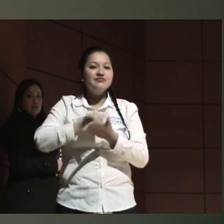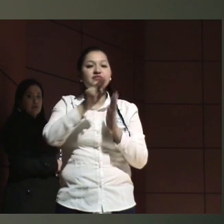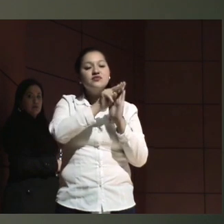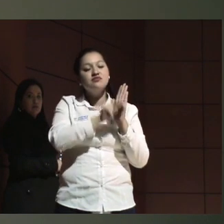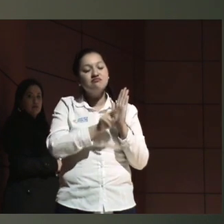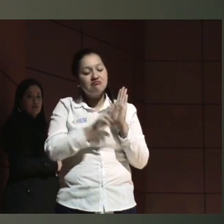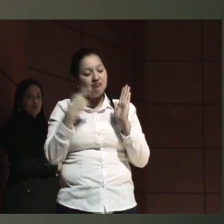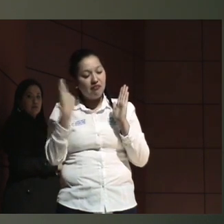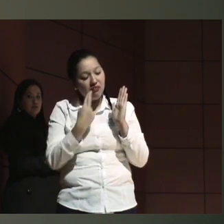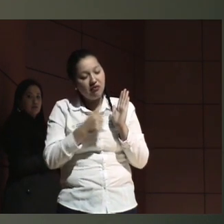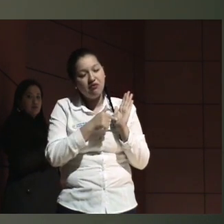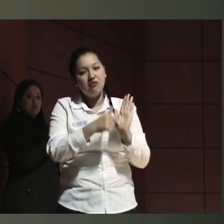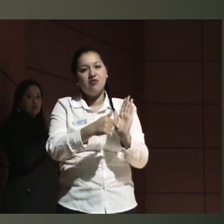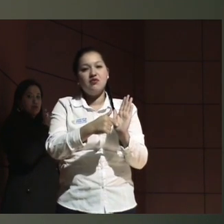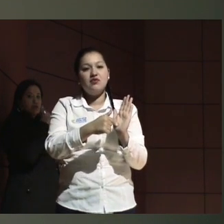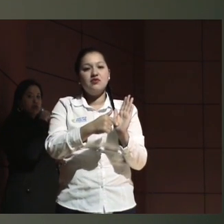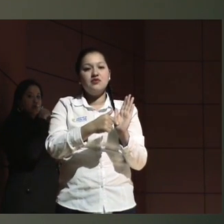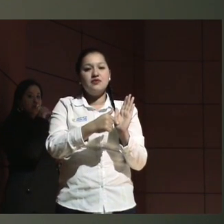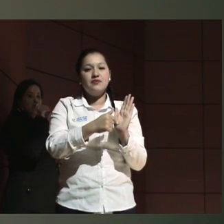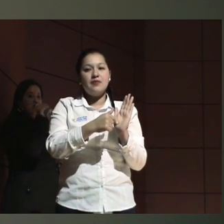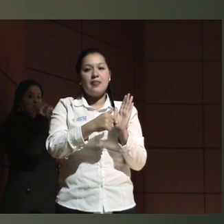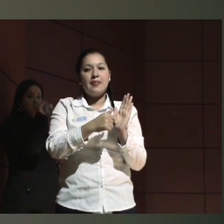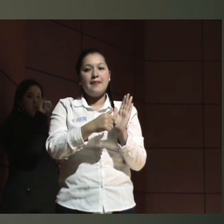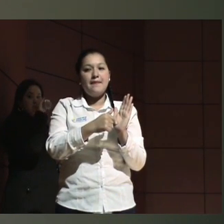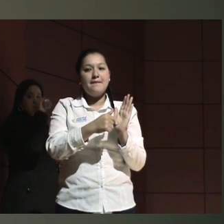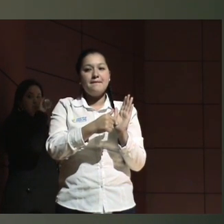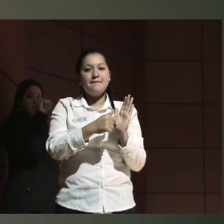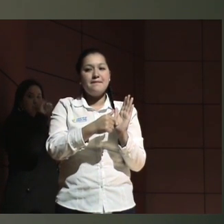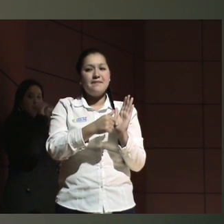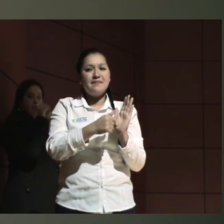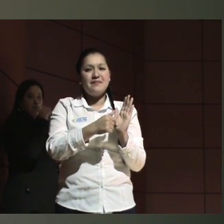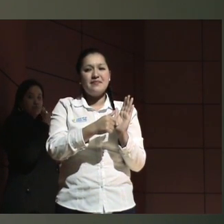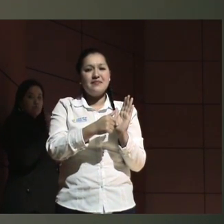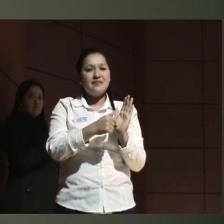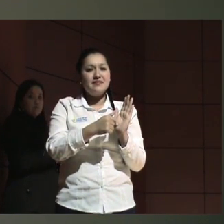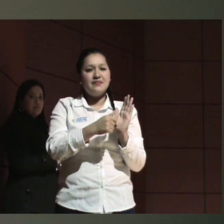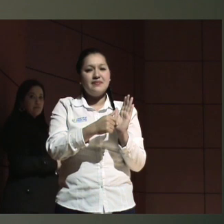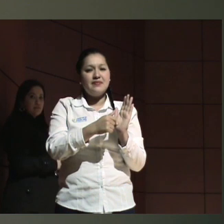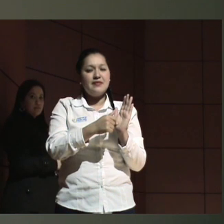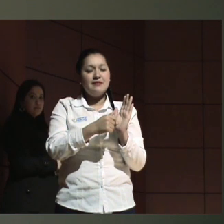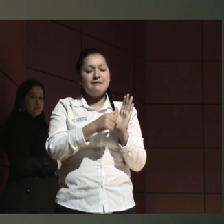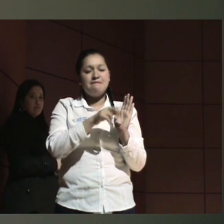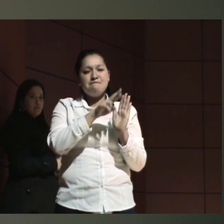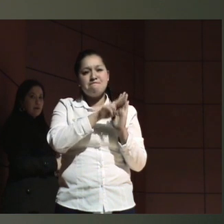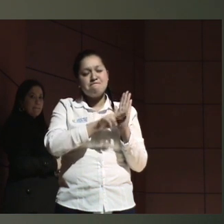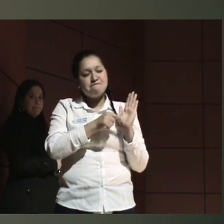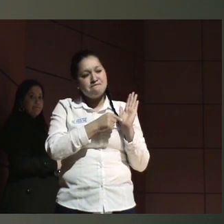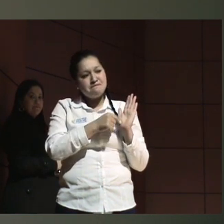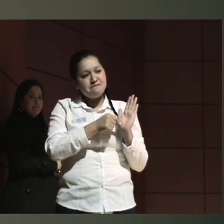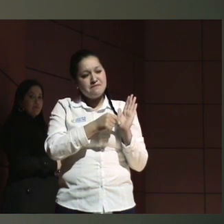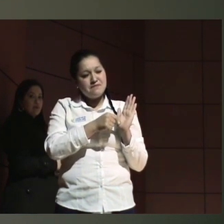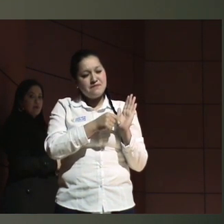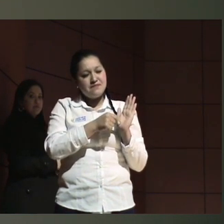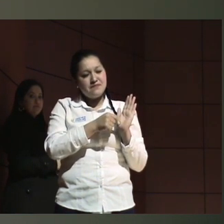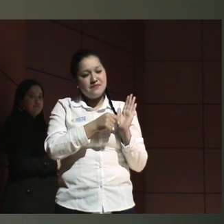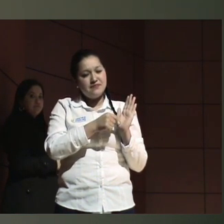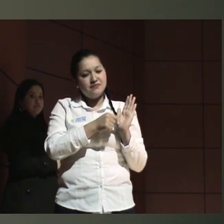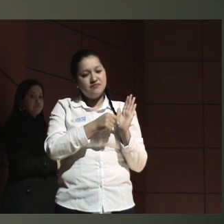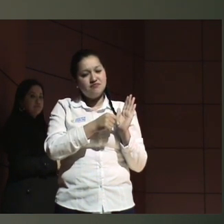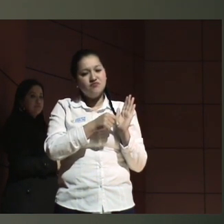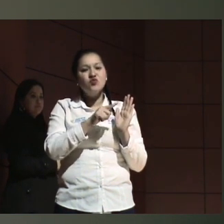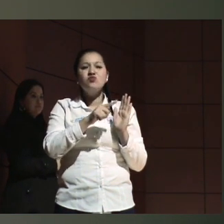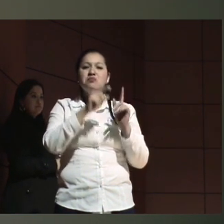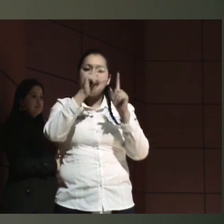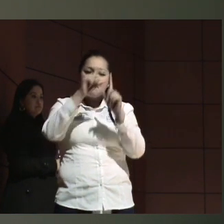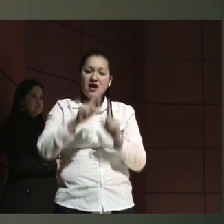normatividad vigente y se aconseja que es oportuno quitar estos